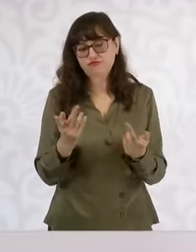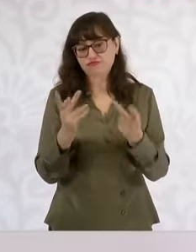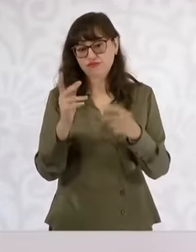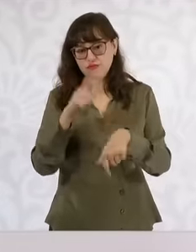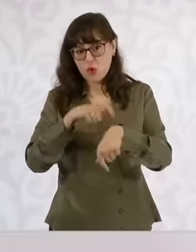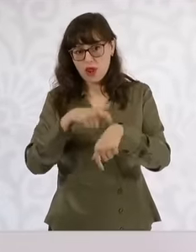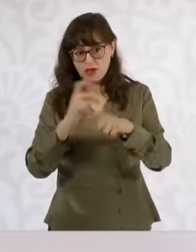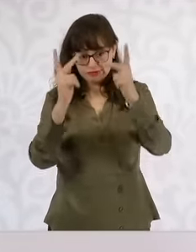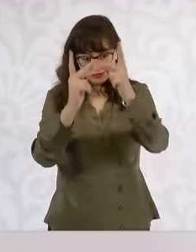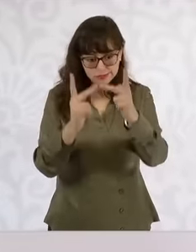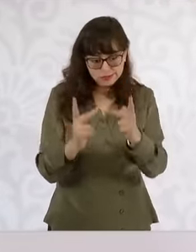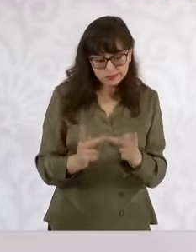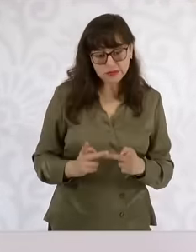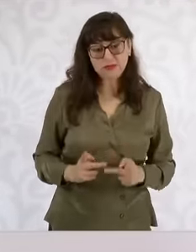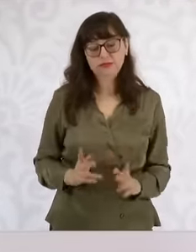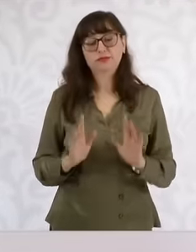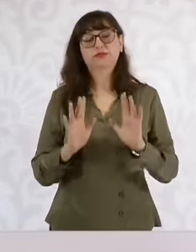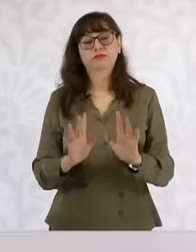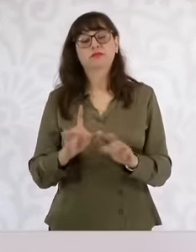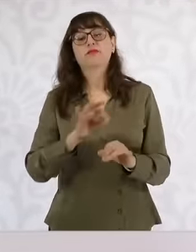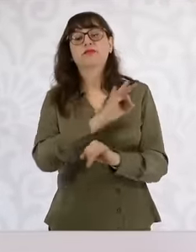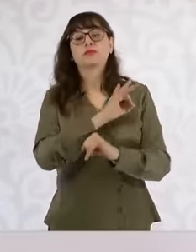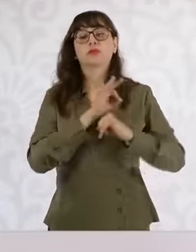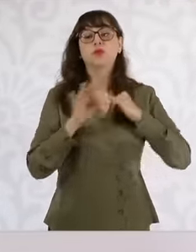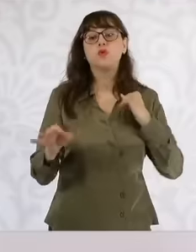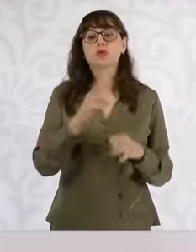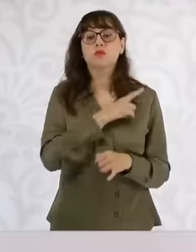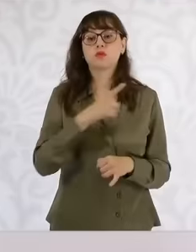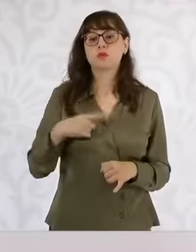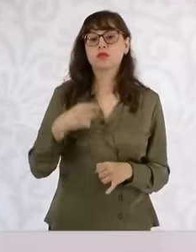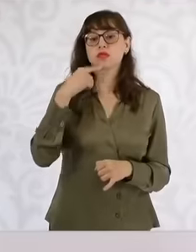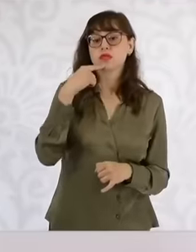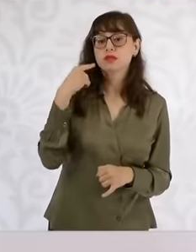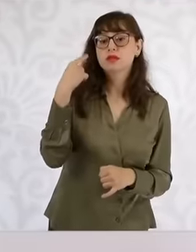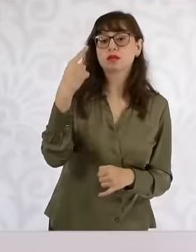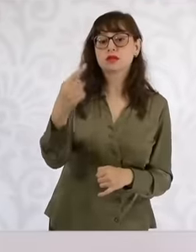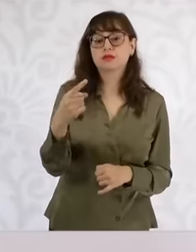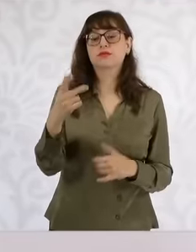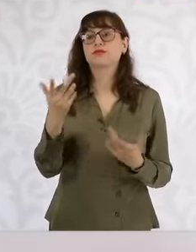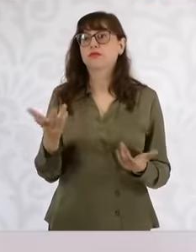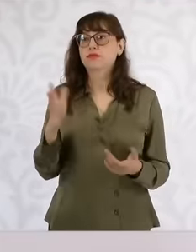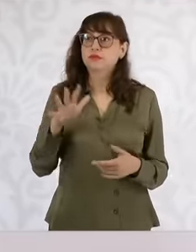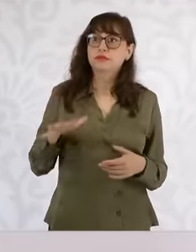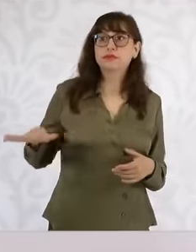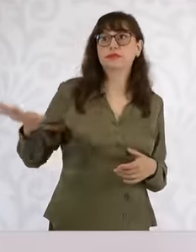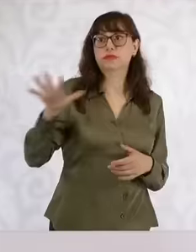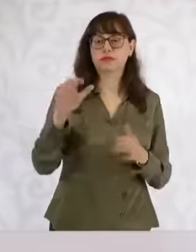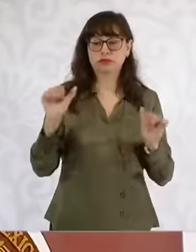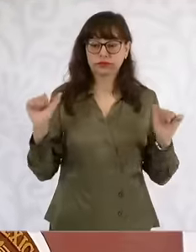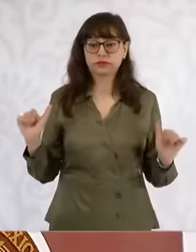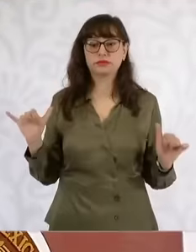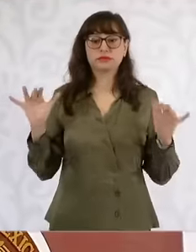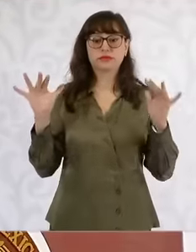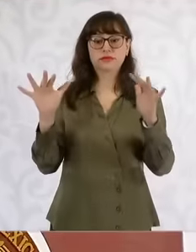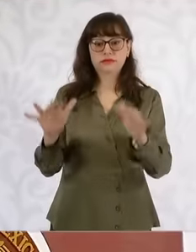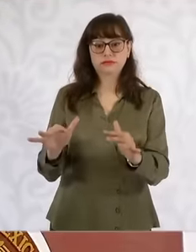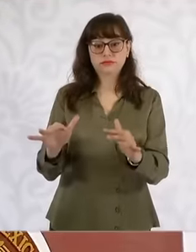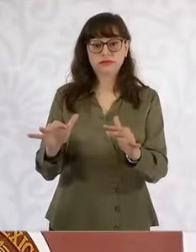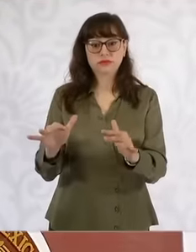que dentro de los jefes de Estado que asisten, hasta ahora la